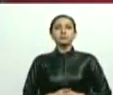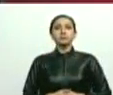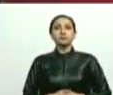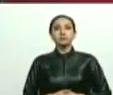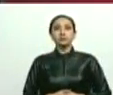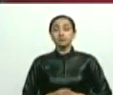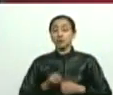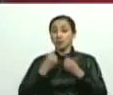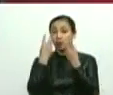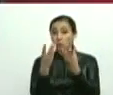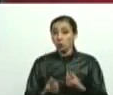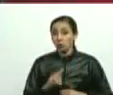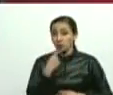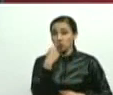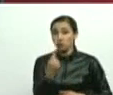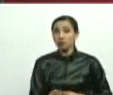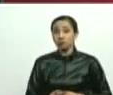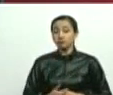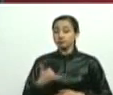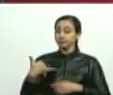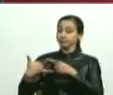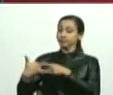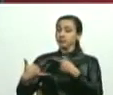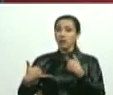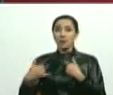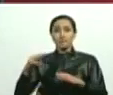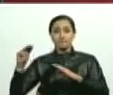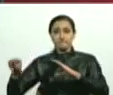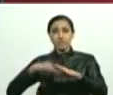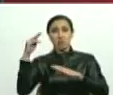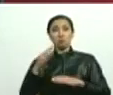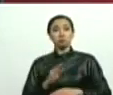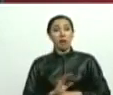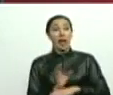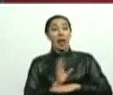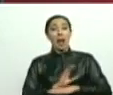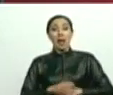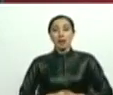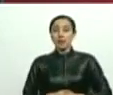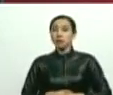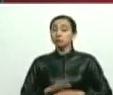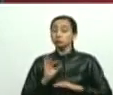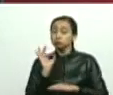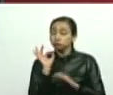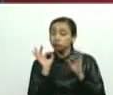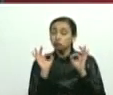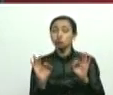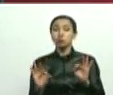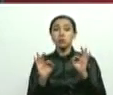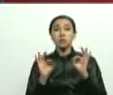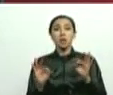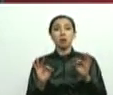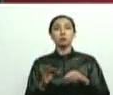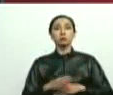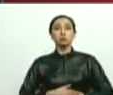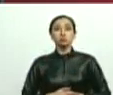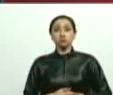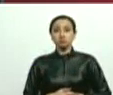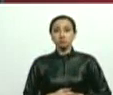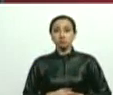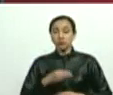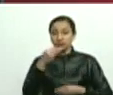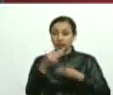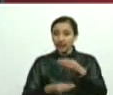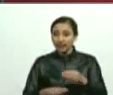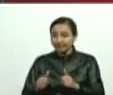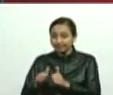y diciendo que por este telefonito me dijeron alerta, presidente. Cuidado. Se generan